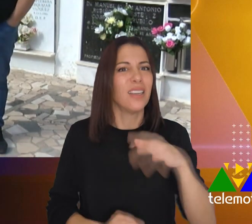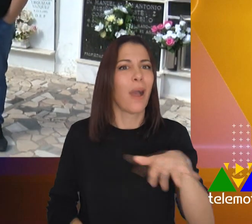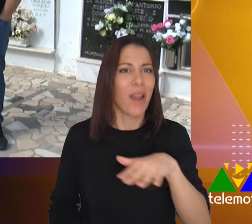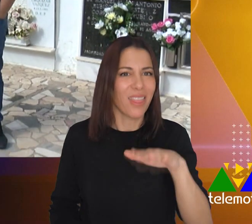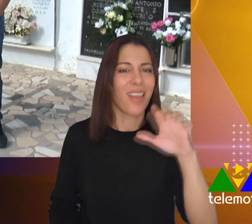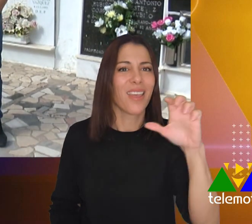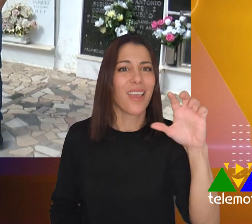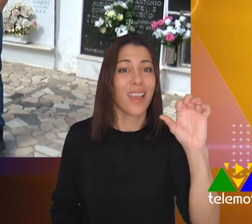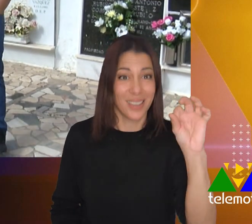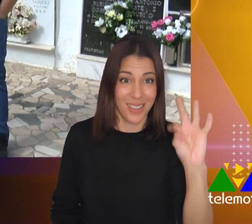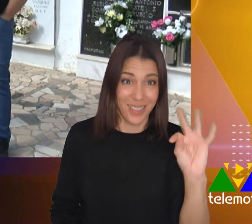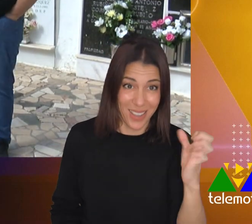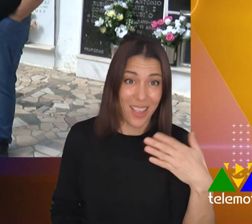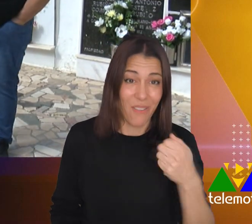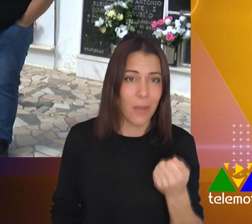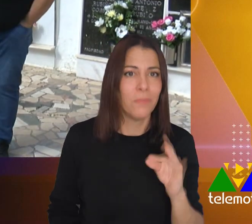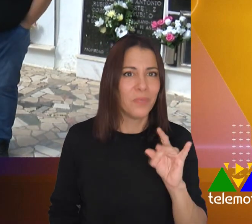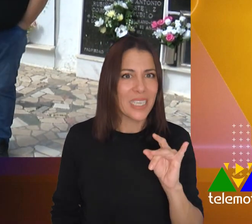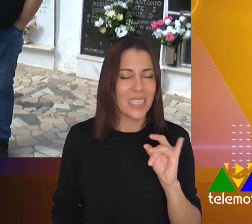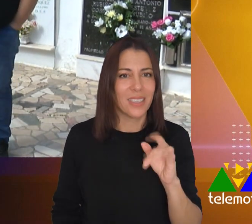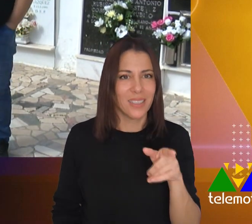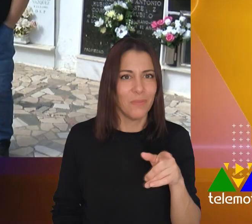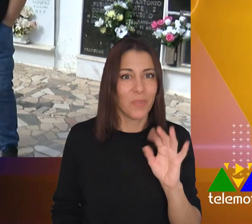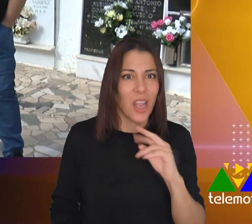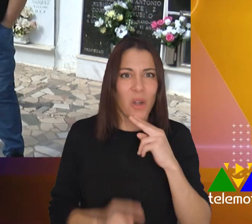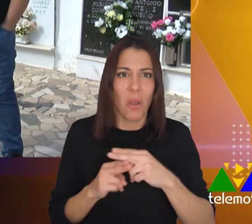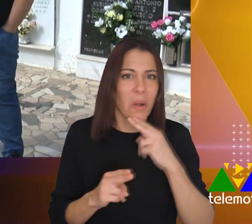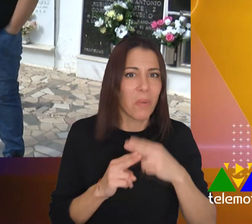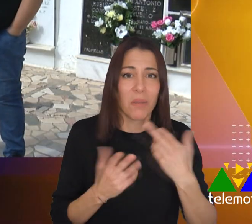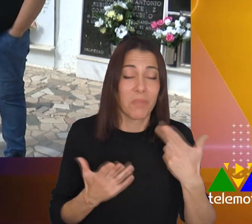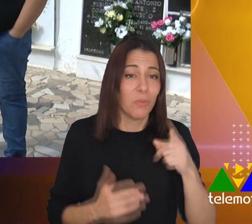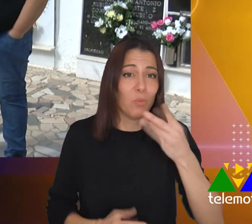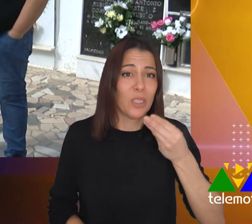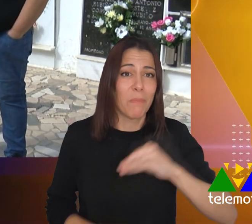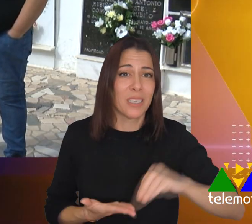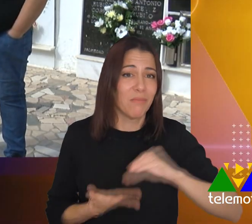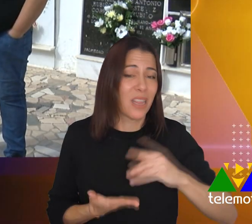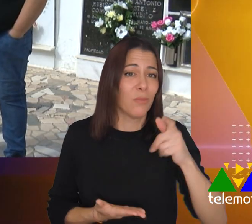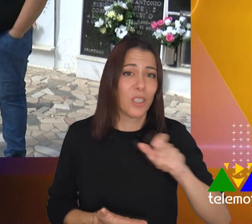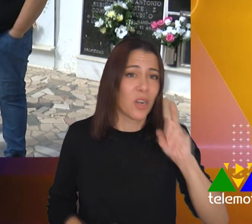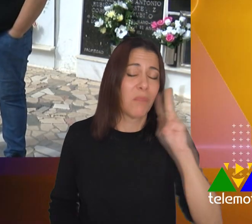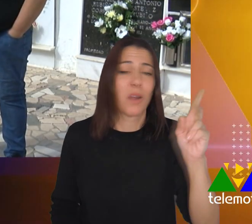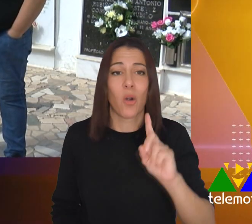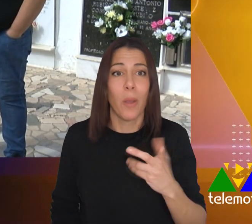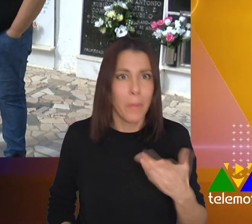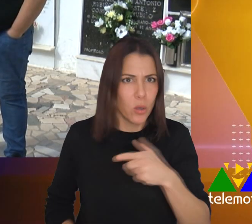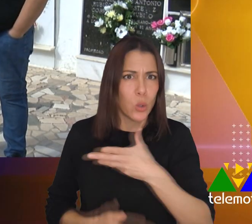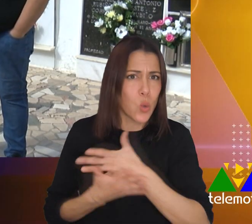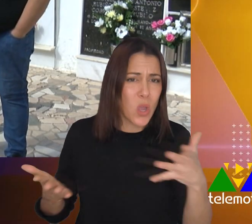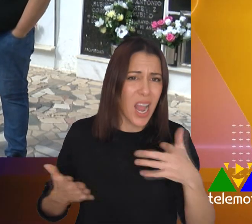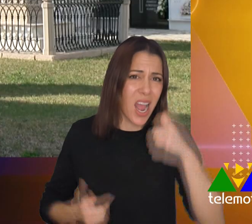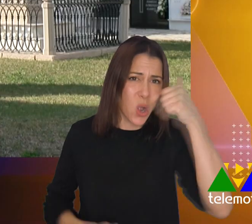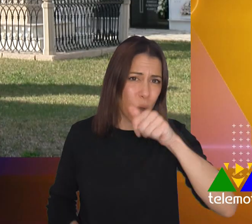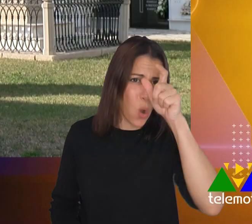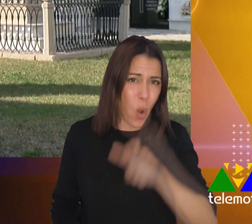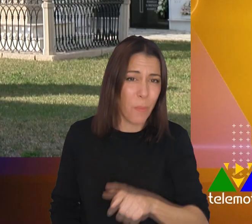pequeñita. Exactamente, está allí arribita, ¿no? La plaza, es el nombre, pero... Y no se ve prácticamente, pero fue un gran hombre, es decir, un gran hombre en